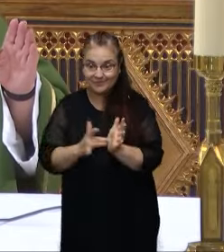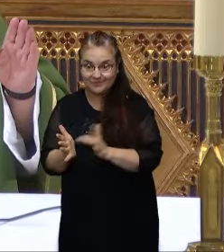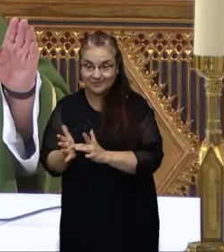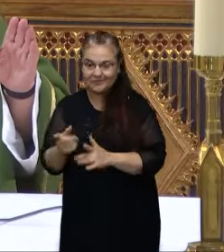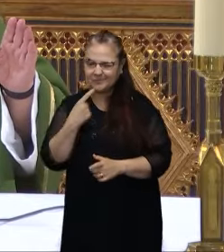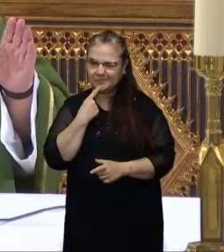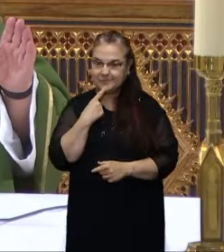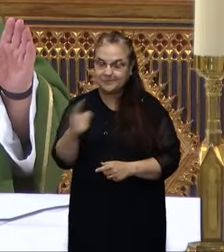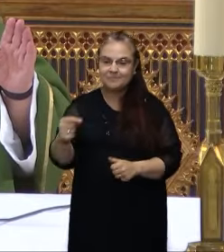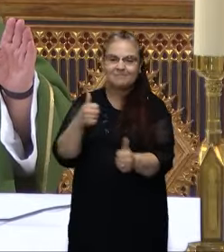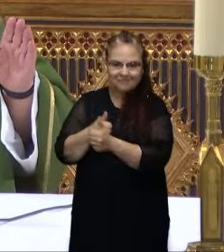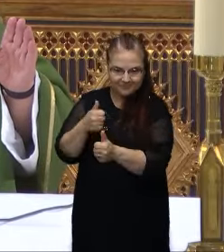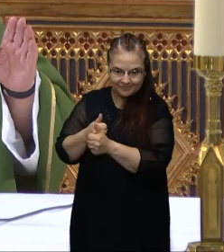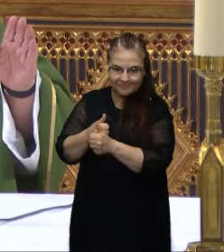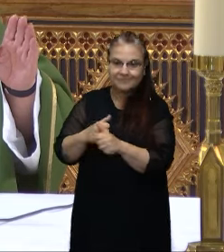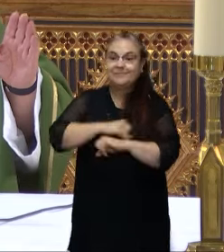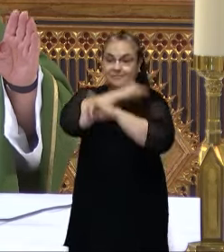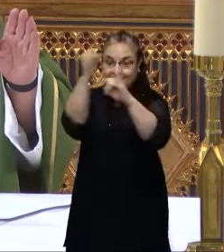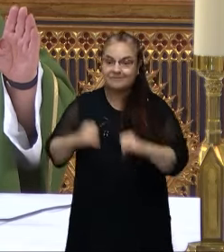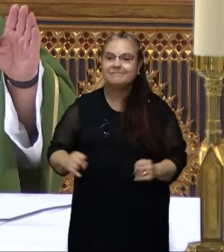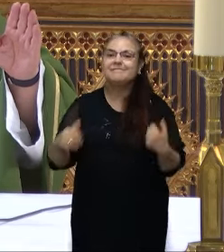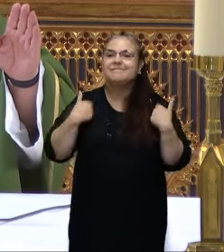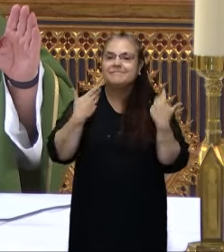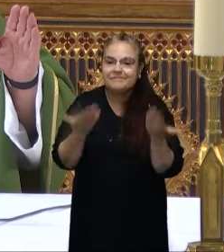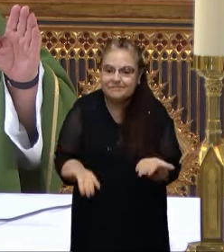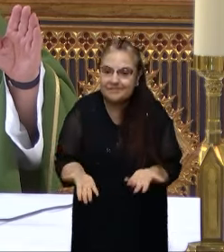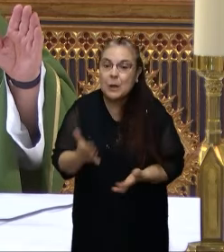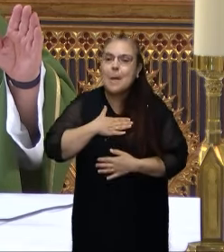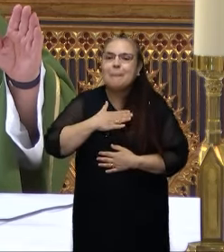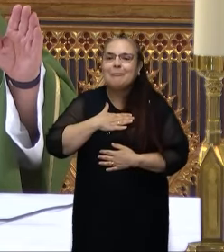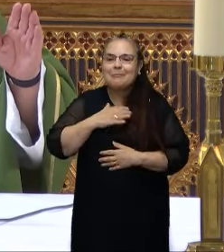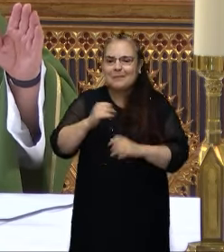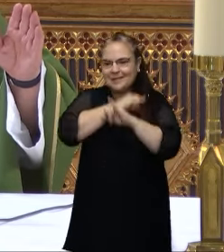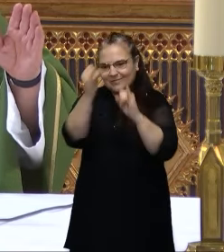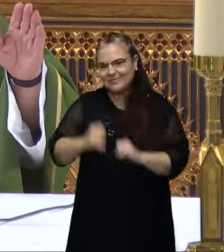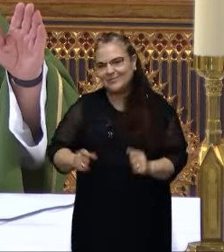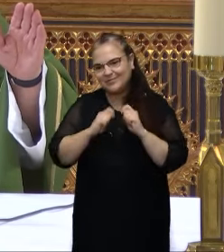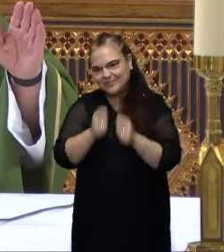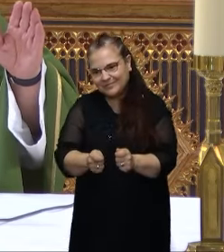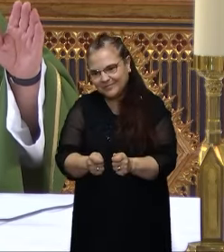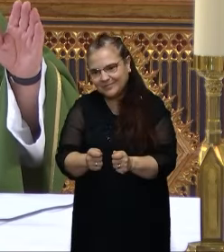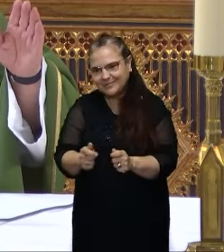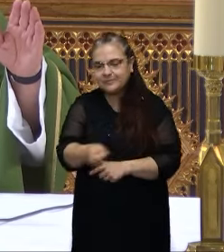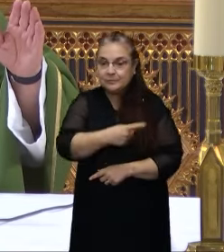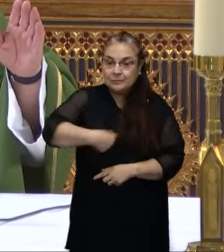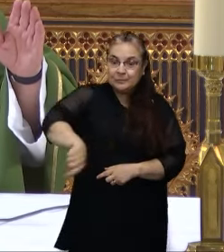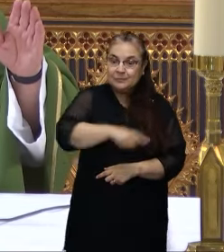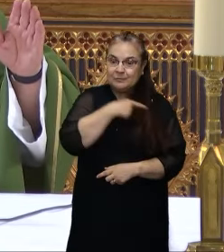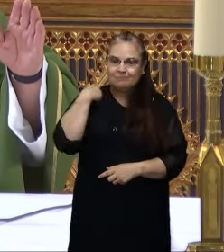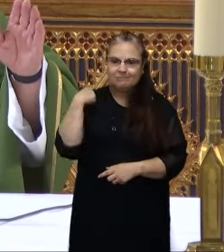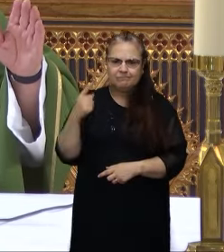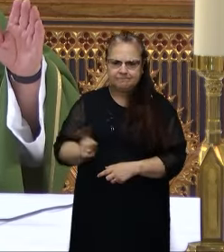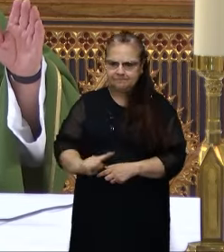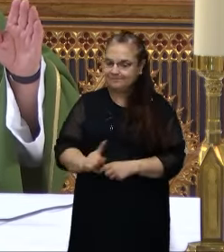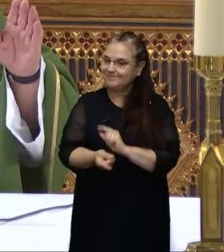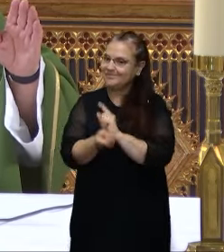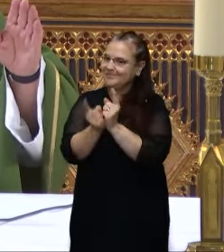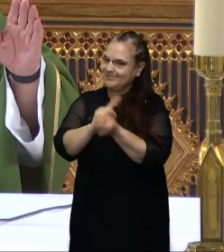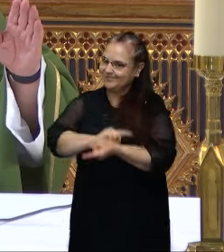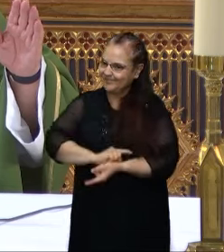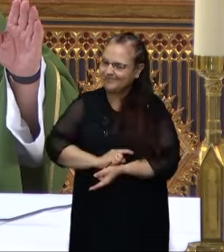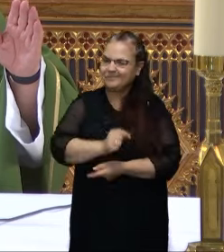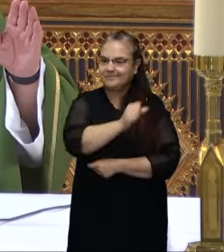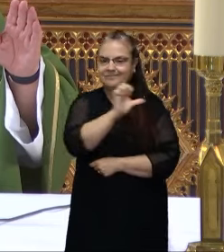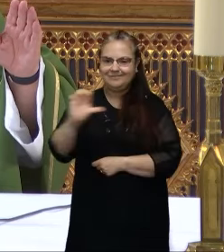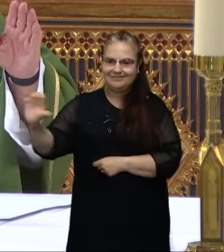Señor Jesucristo, que dijiste a tus apóstoles: «La paz os dejo, mi paz os doy», no tengas en cuenta